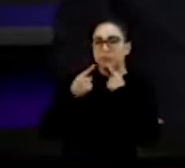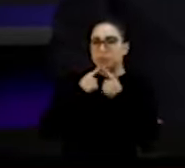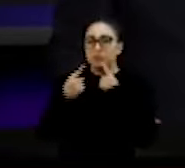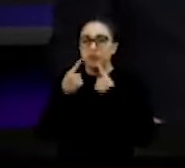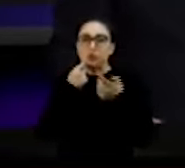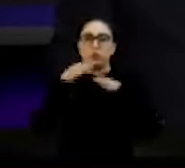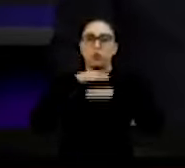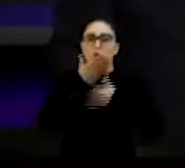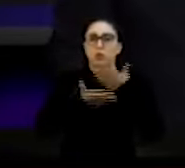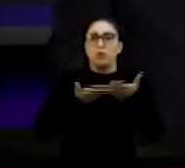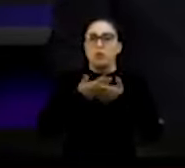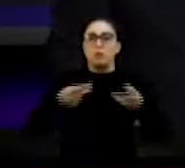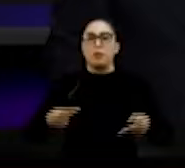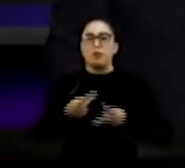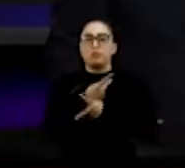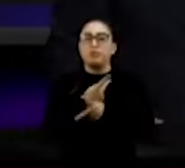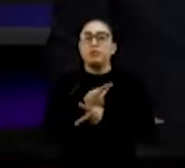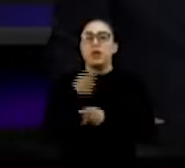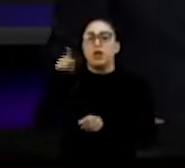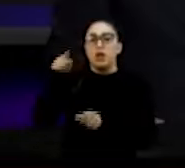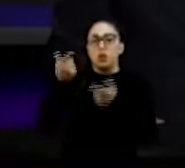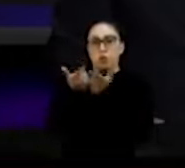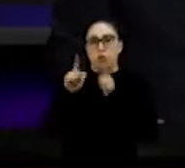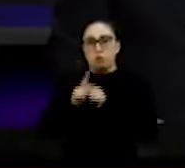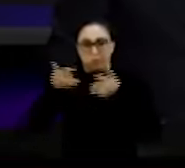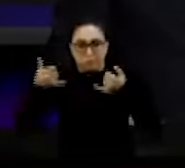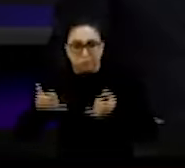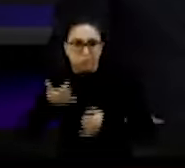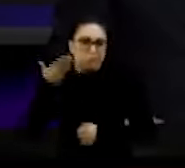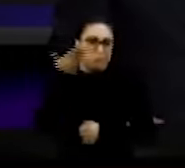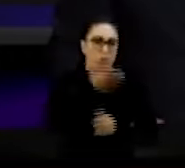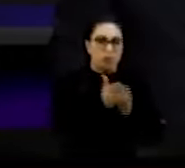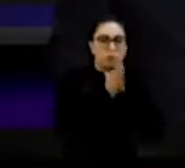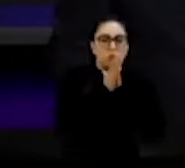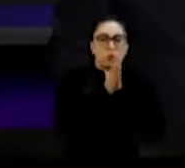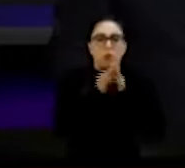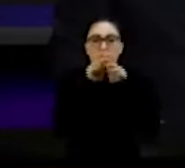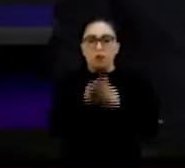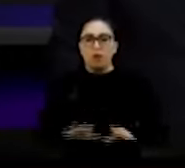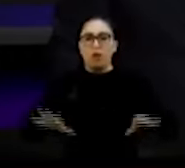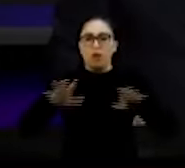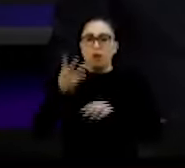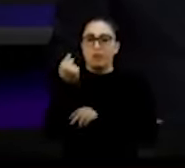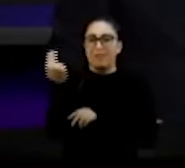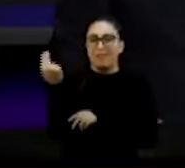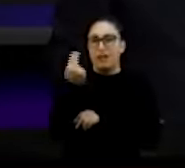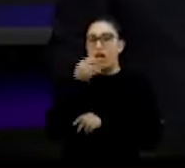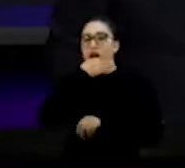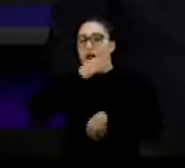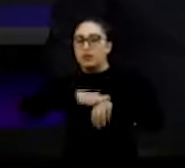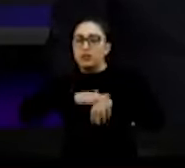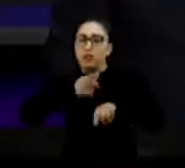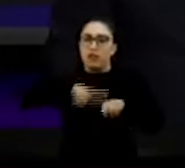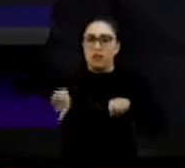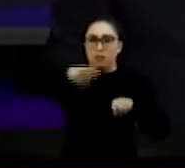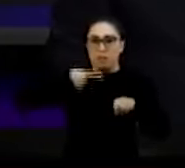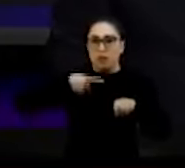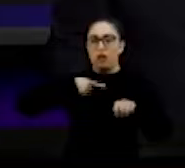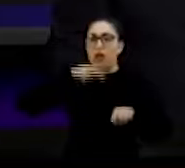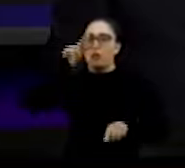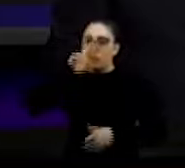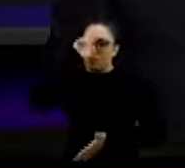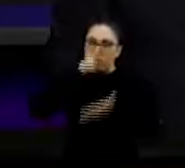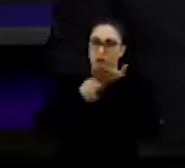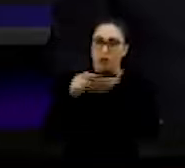actual administración. La oposición hizo un llamado a realizar una campaña en medios de comunicación donde se informe a la ciudadanía que es delito utilizar